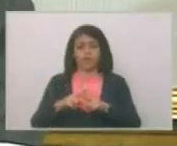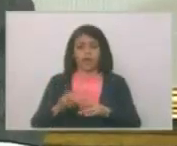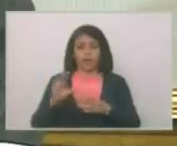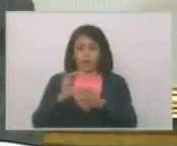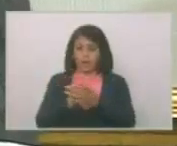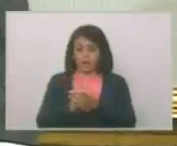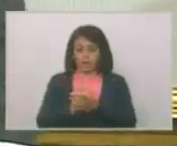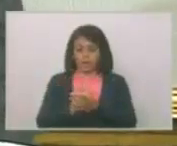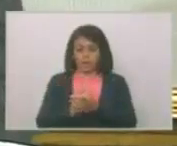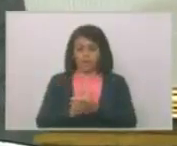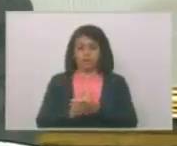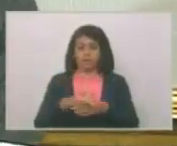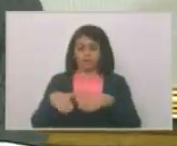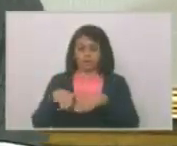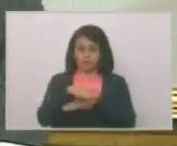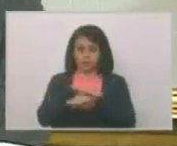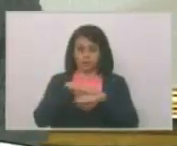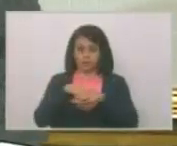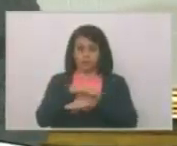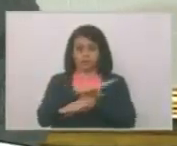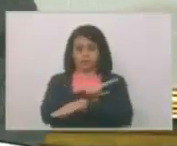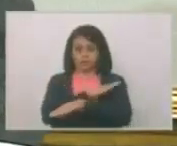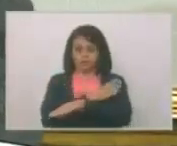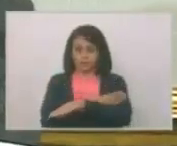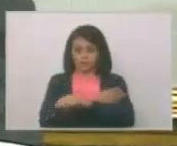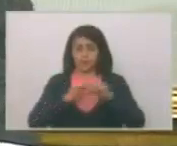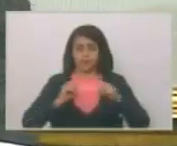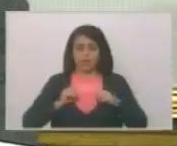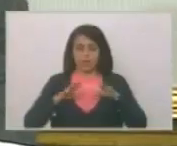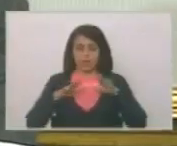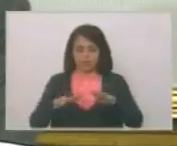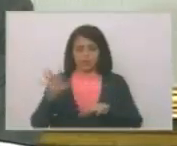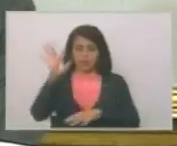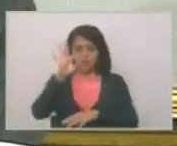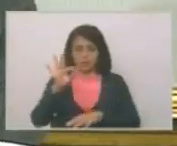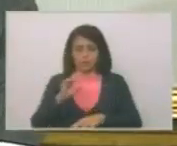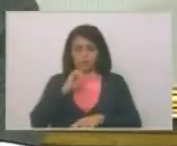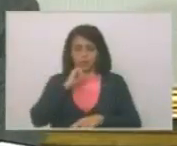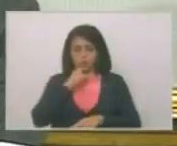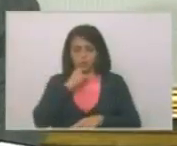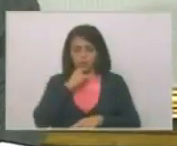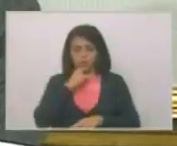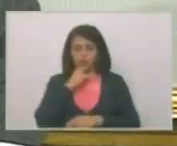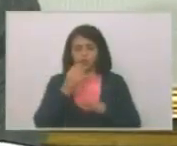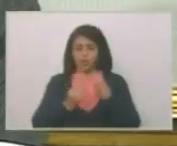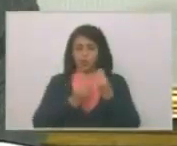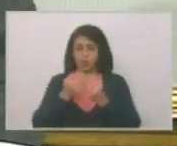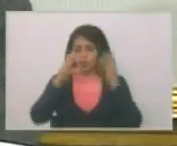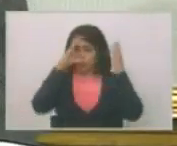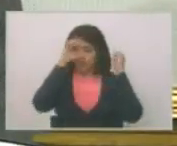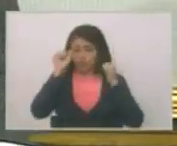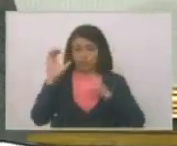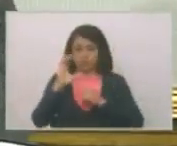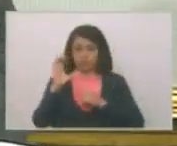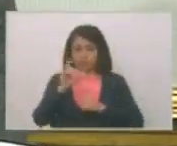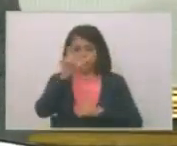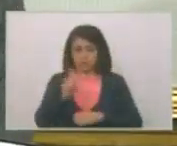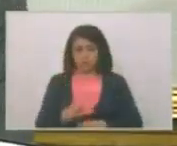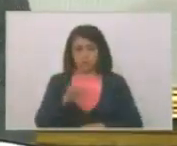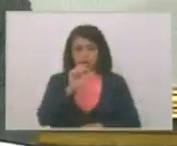Amistad por parte del Ministerio de Asuntos Exteriores de la Federación de Rusia a través de su embajada en Caracas al